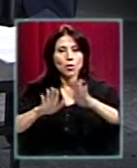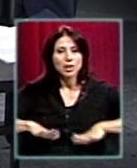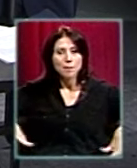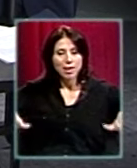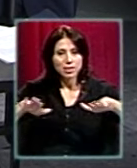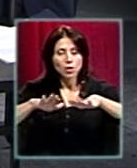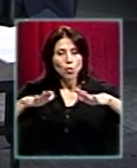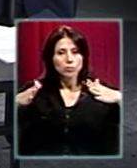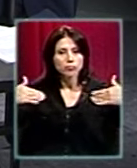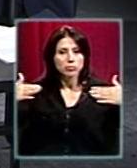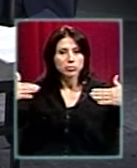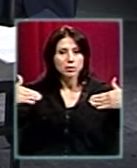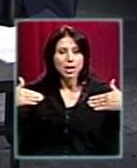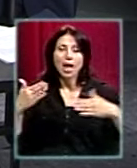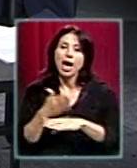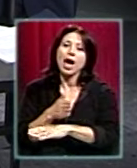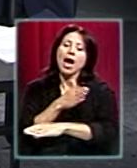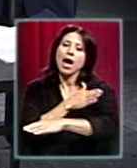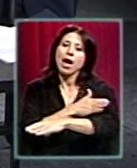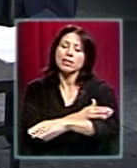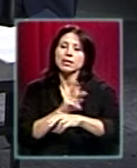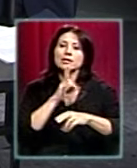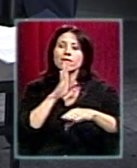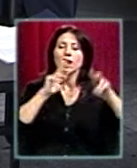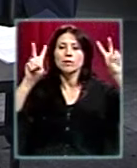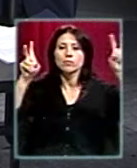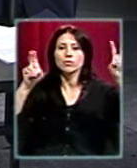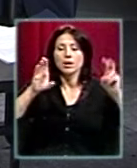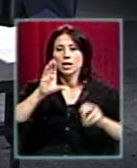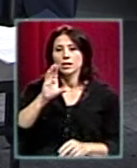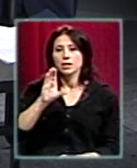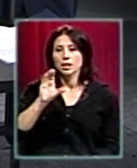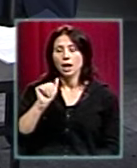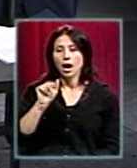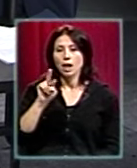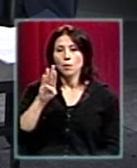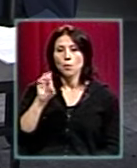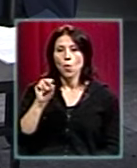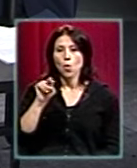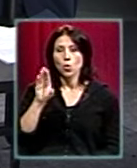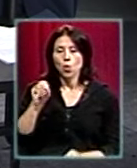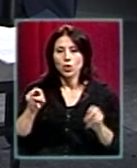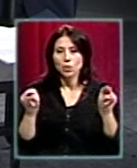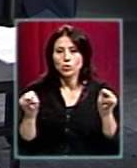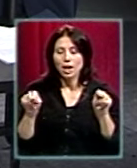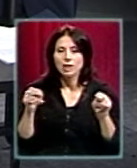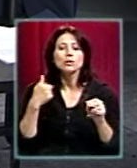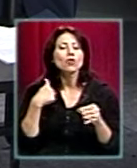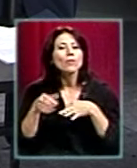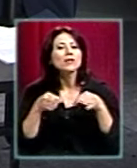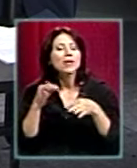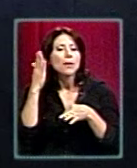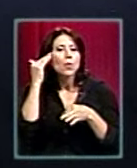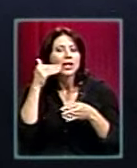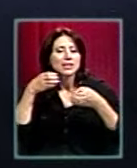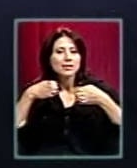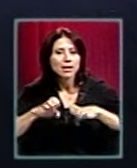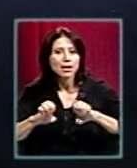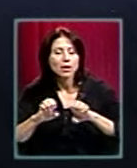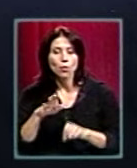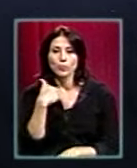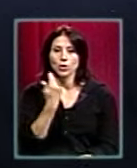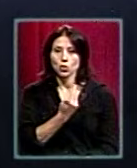Antes de entrar al tema del eje de carbono neutral, voy a explicarle por qué esta estrategia. Nosotros estamos conscientes